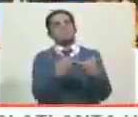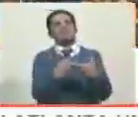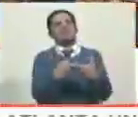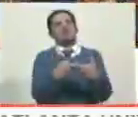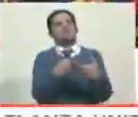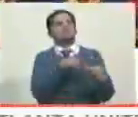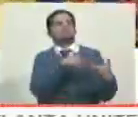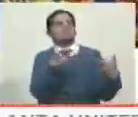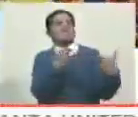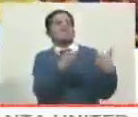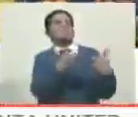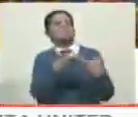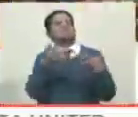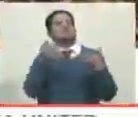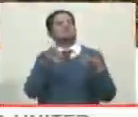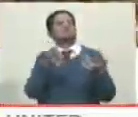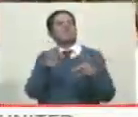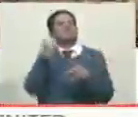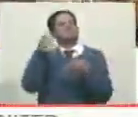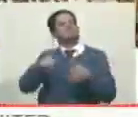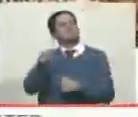las hijas de bolívar